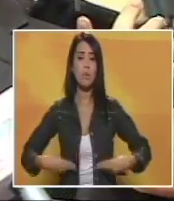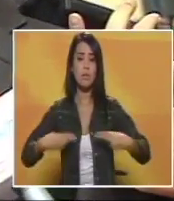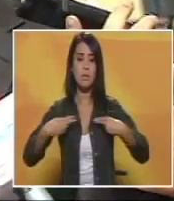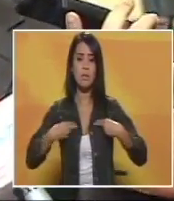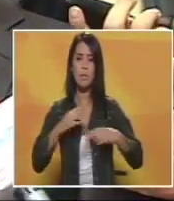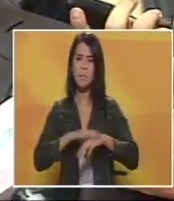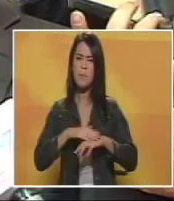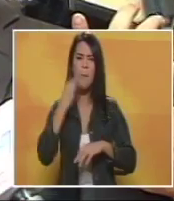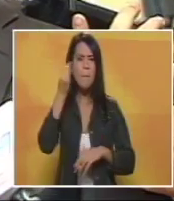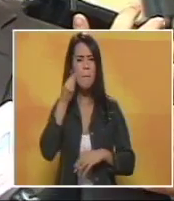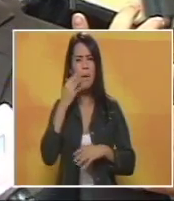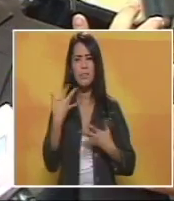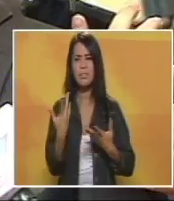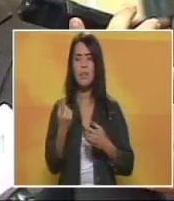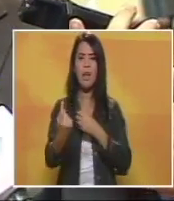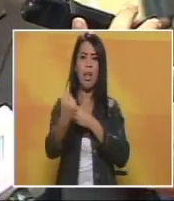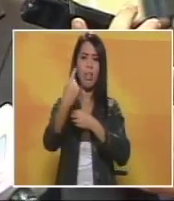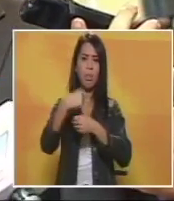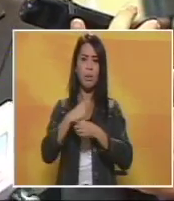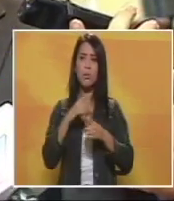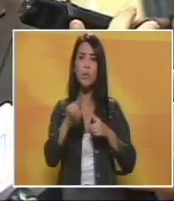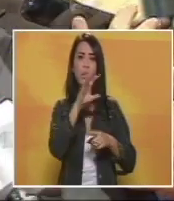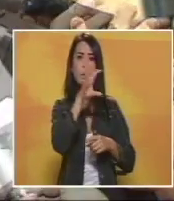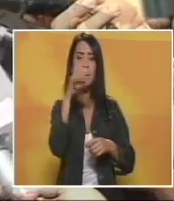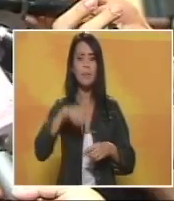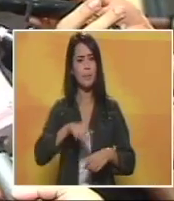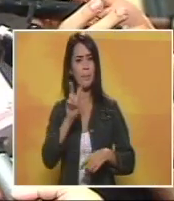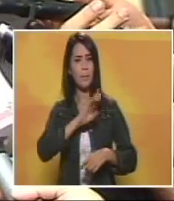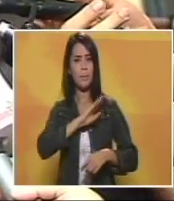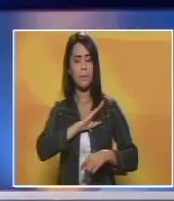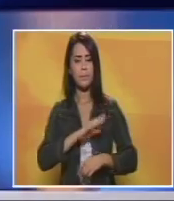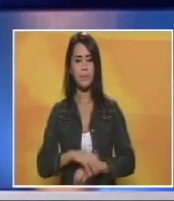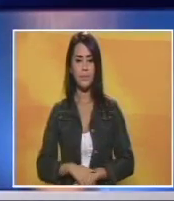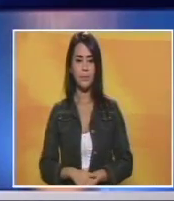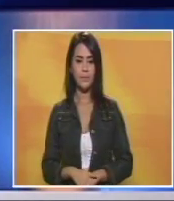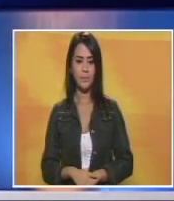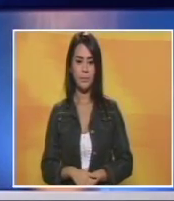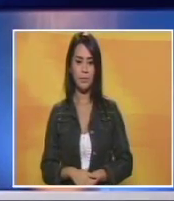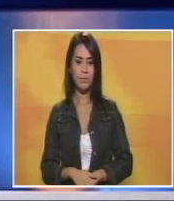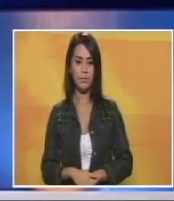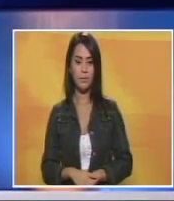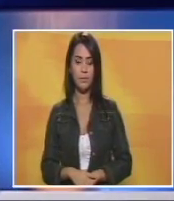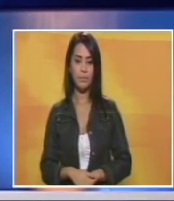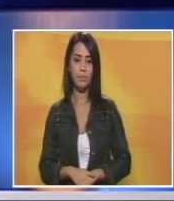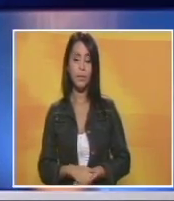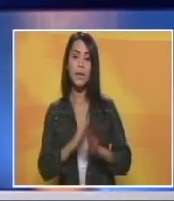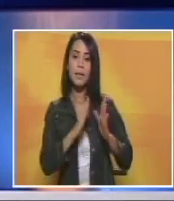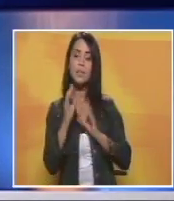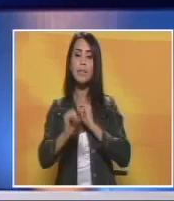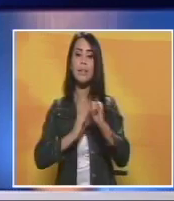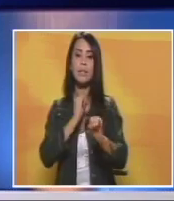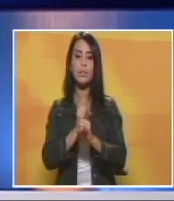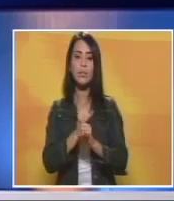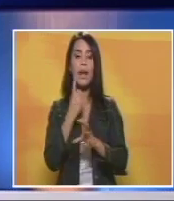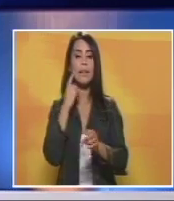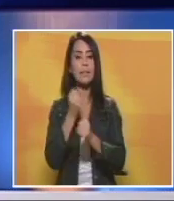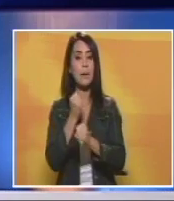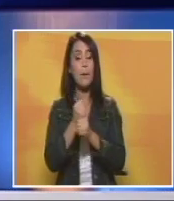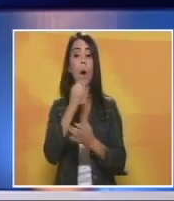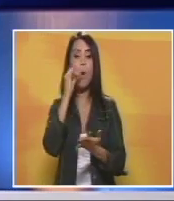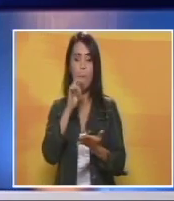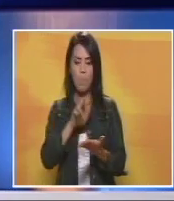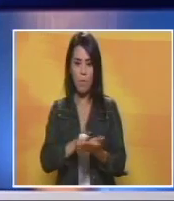por considerarlo como una intervención al territorio nacional. La Organización Internacional del Trabajo aprobó